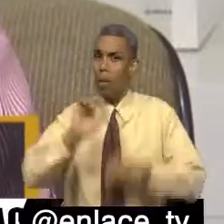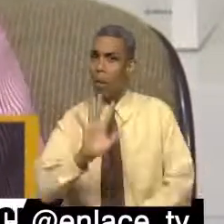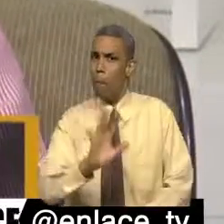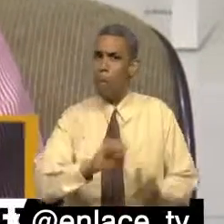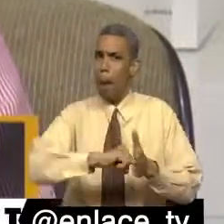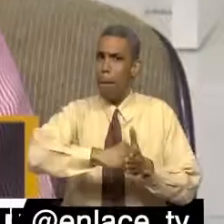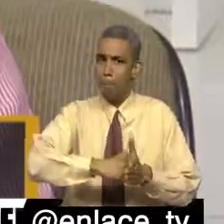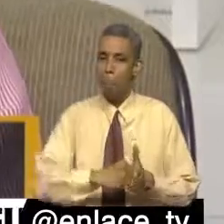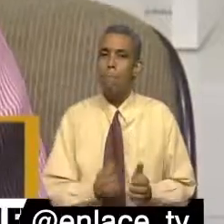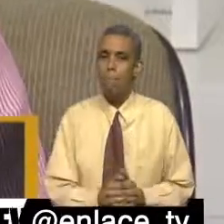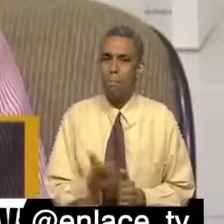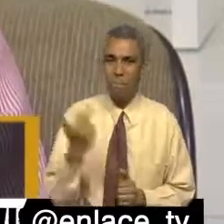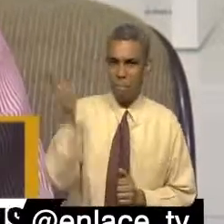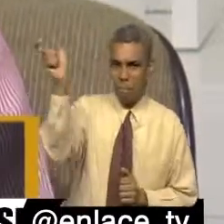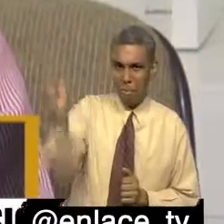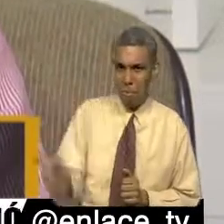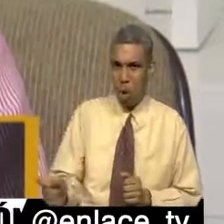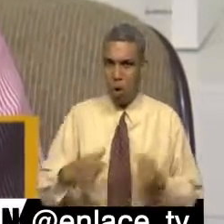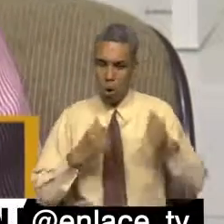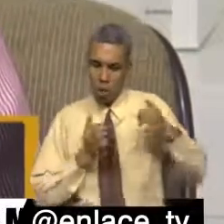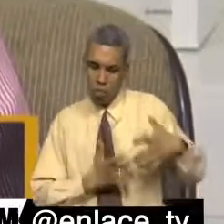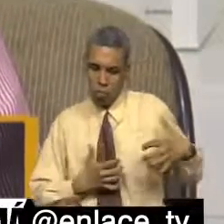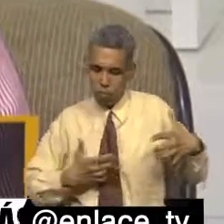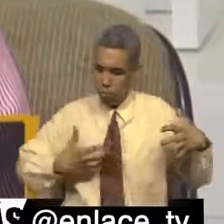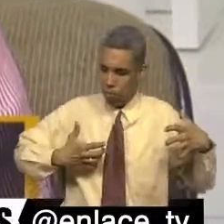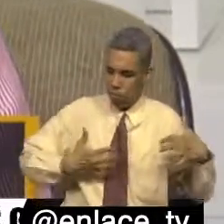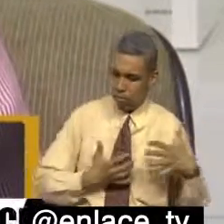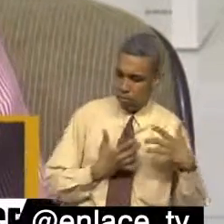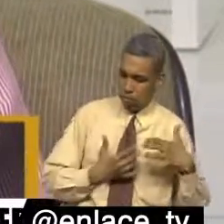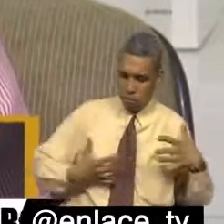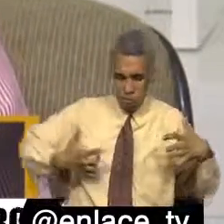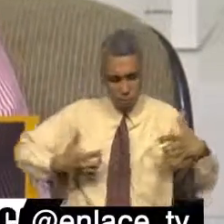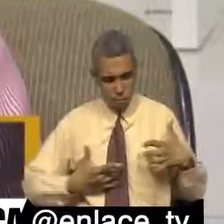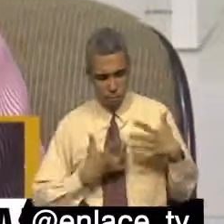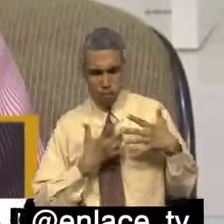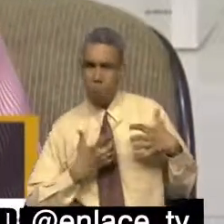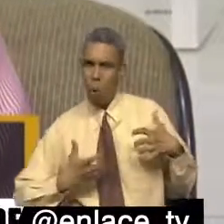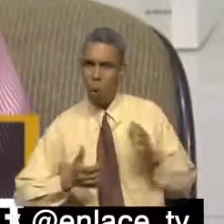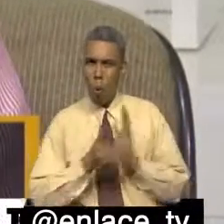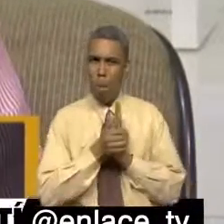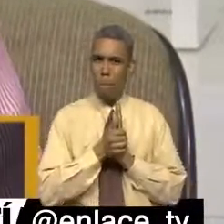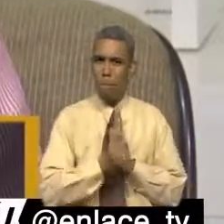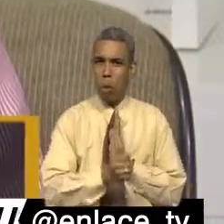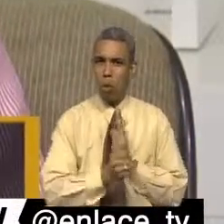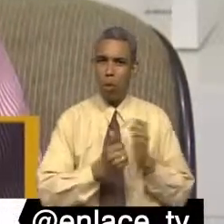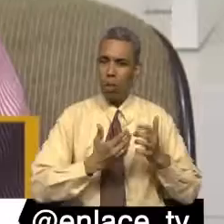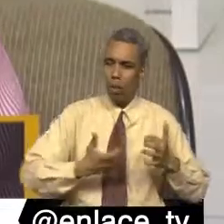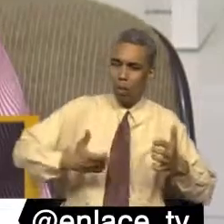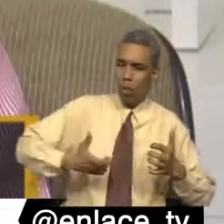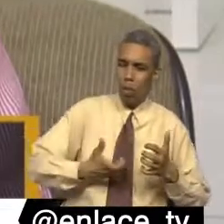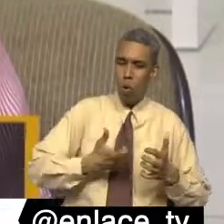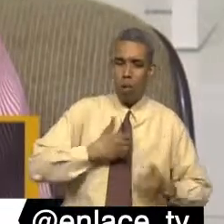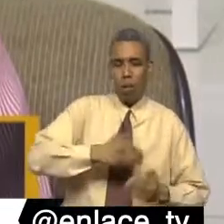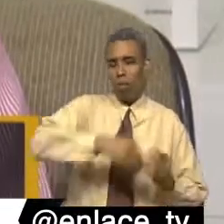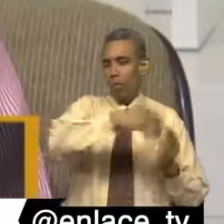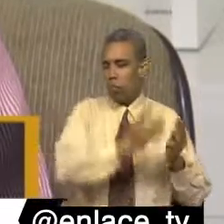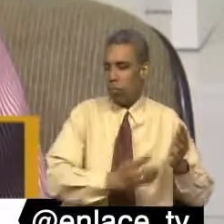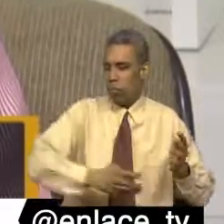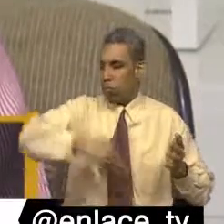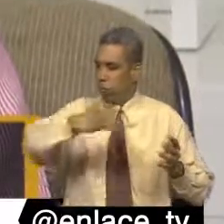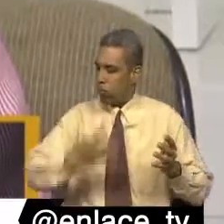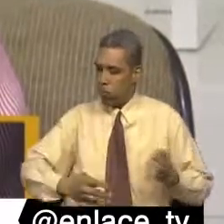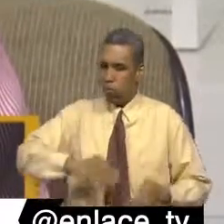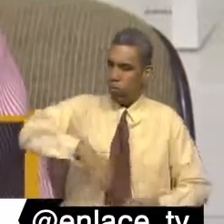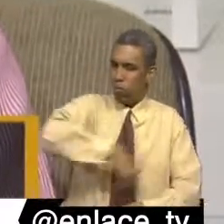que es un manejo de acordeón y además la poesía que ellos han tenido para sacar